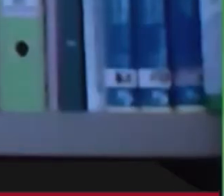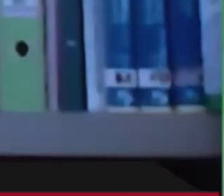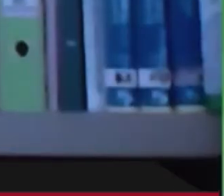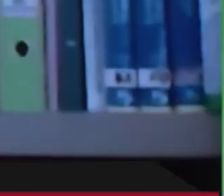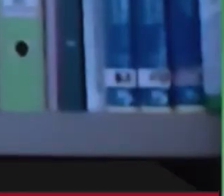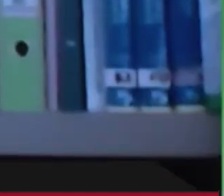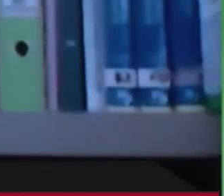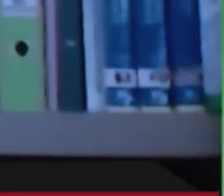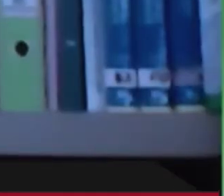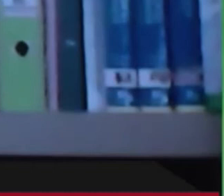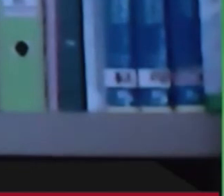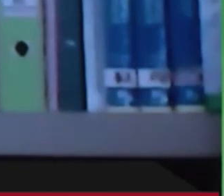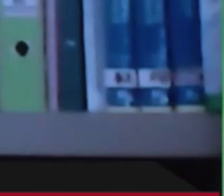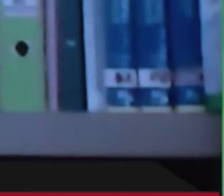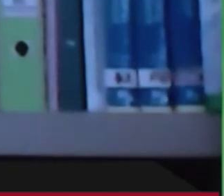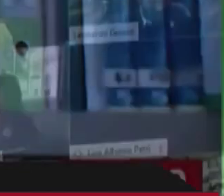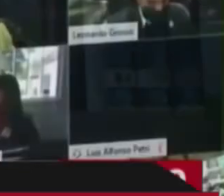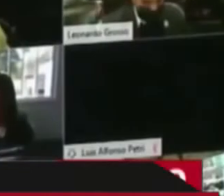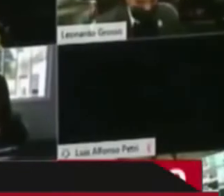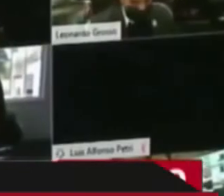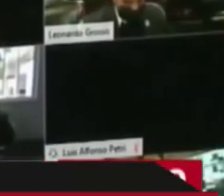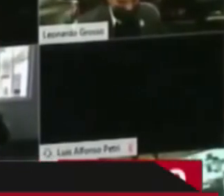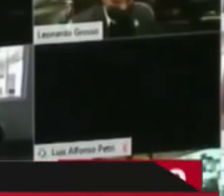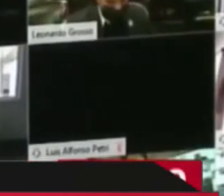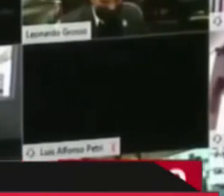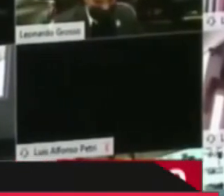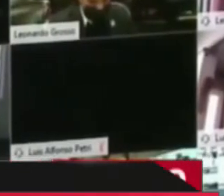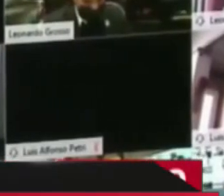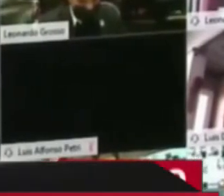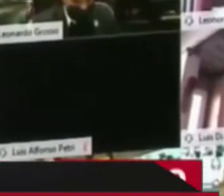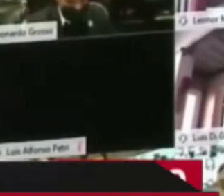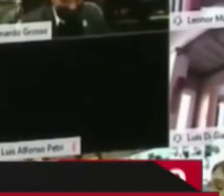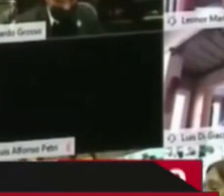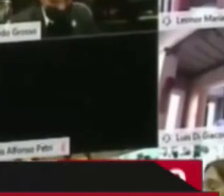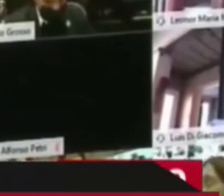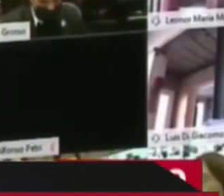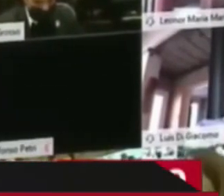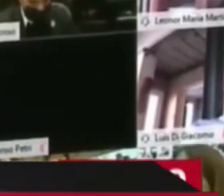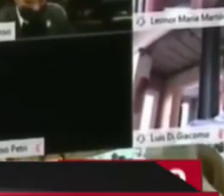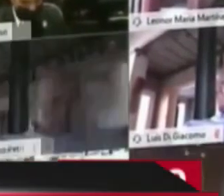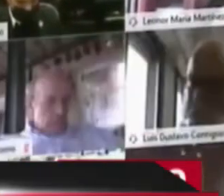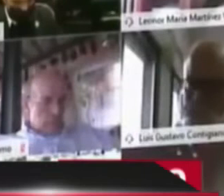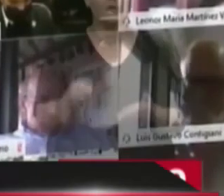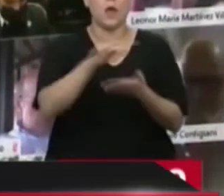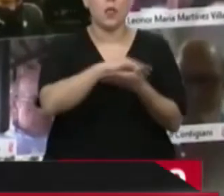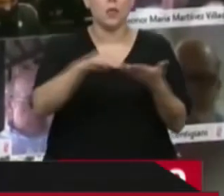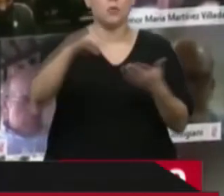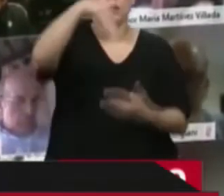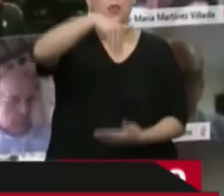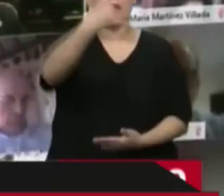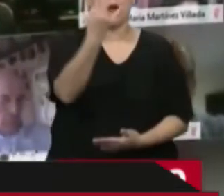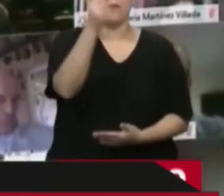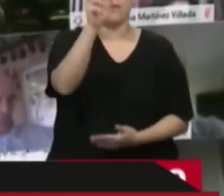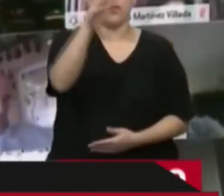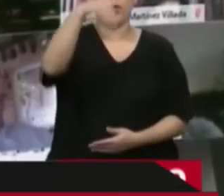Claro, este contexto vino a mostrar que había algunos retrocesos en un montón de situaciones,